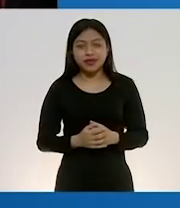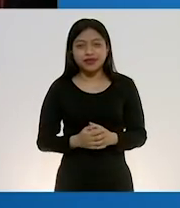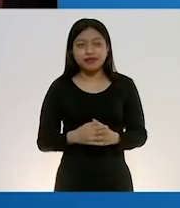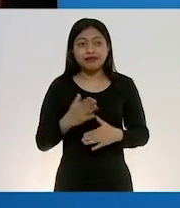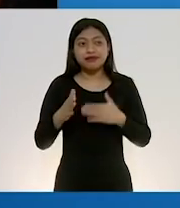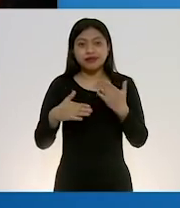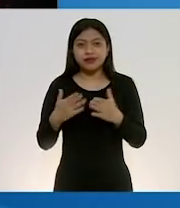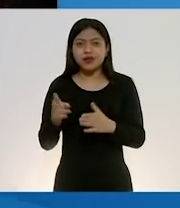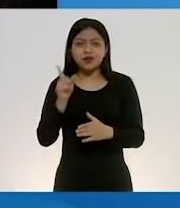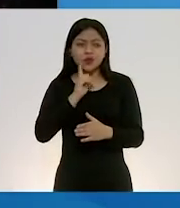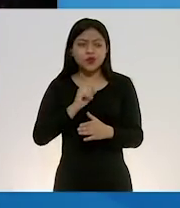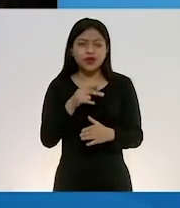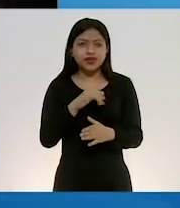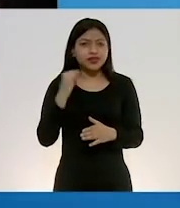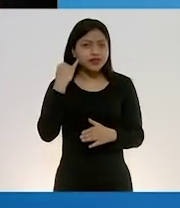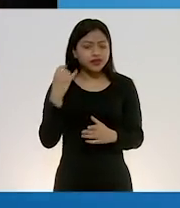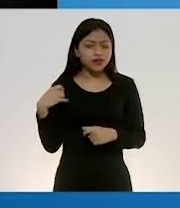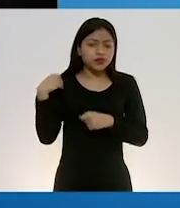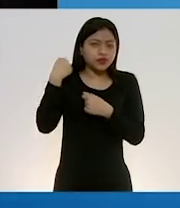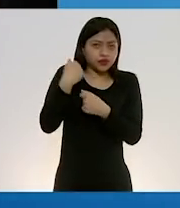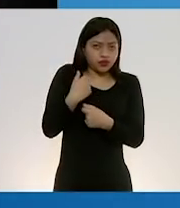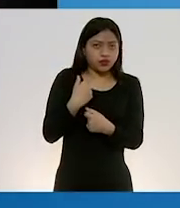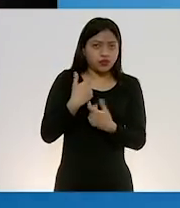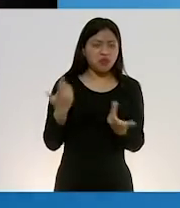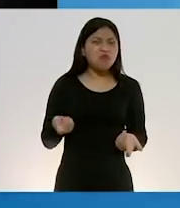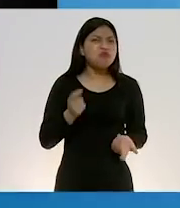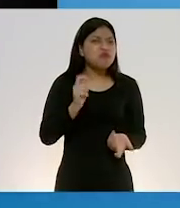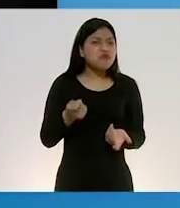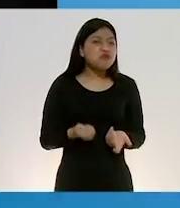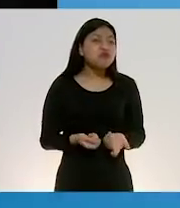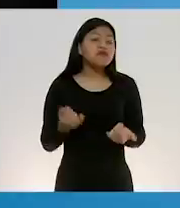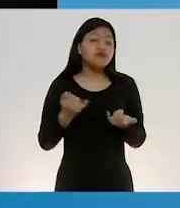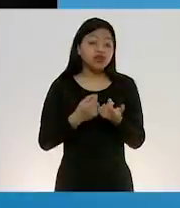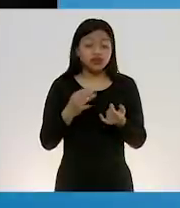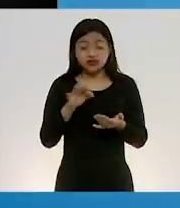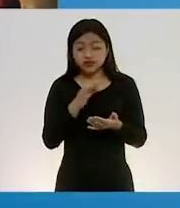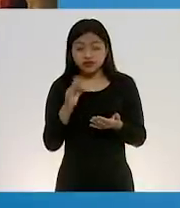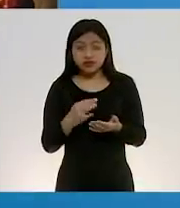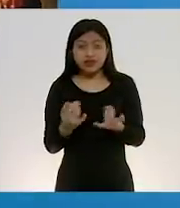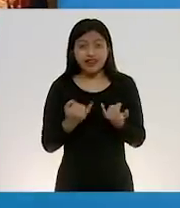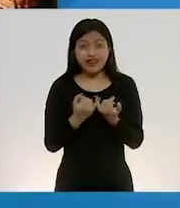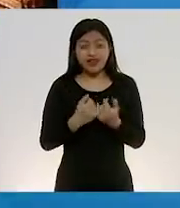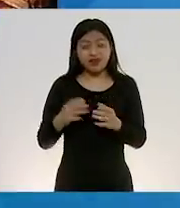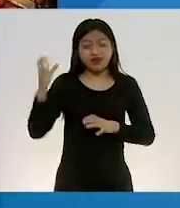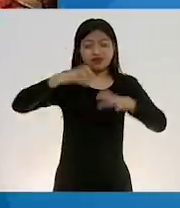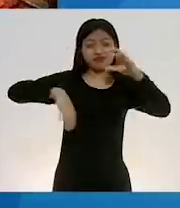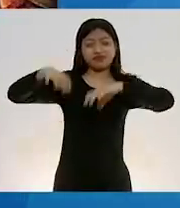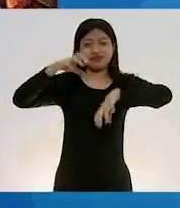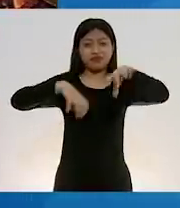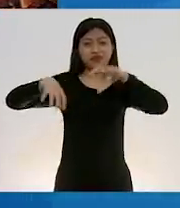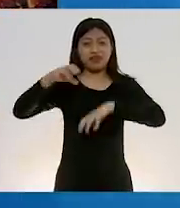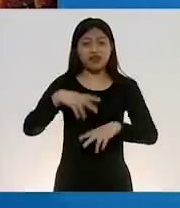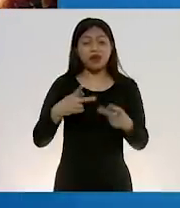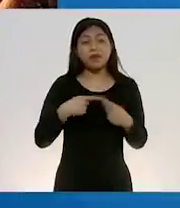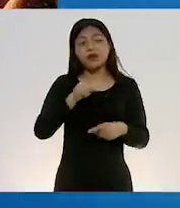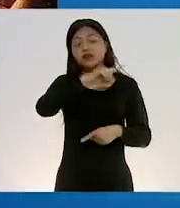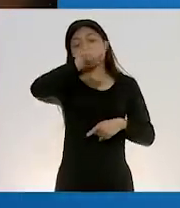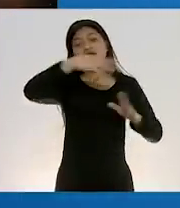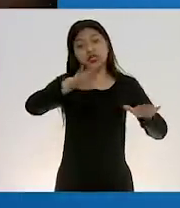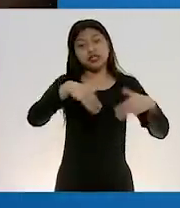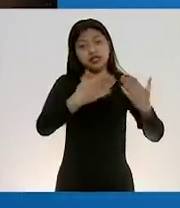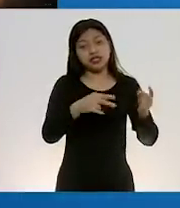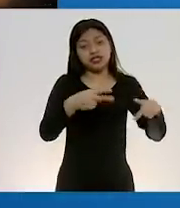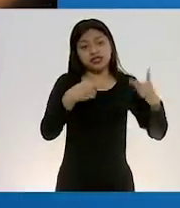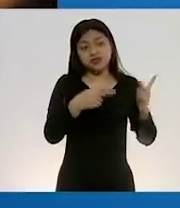derecho cargan un bulto amarrado, posiblemente con mercaderías encargadas por los compradores criollos, a los que parece hacerles falta